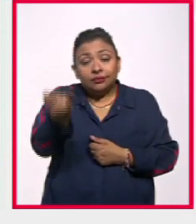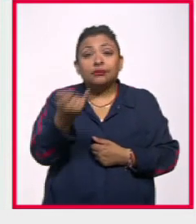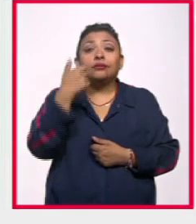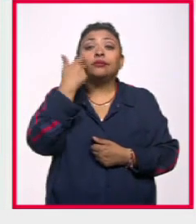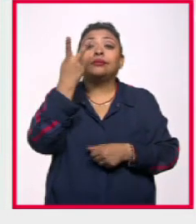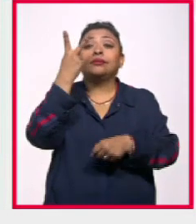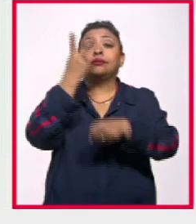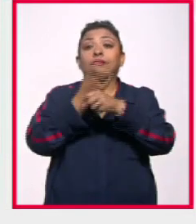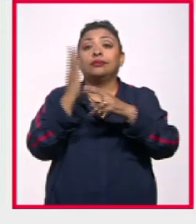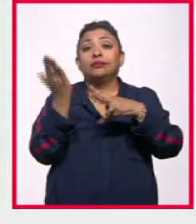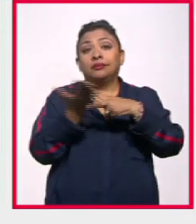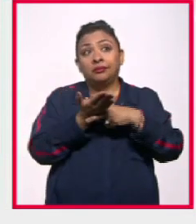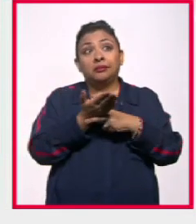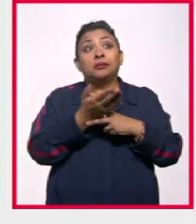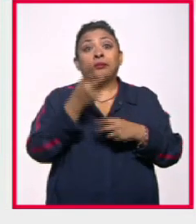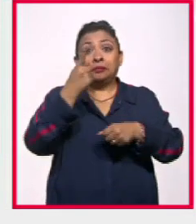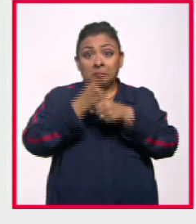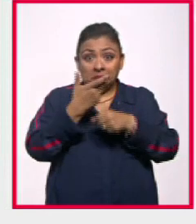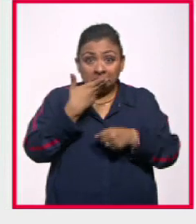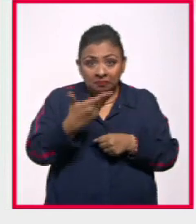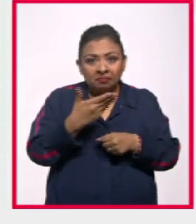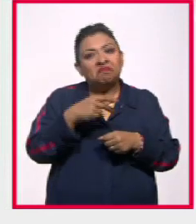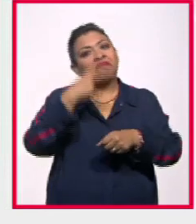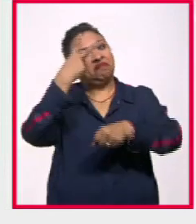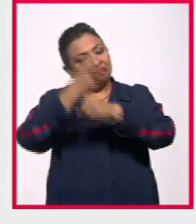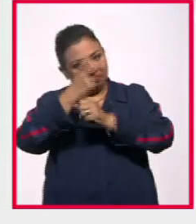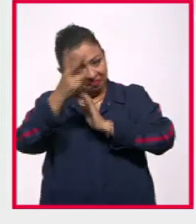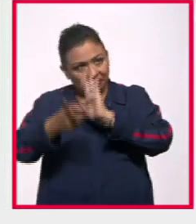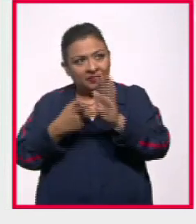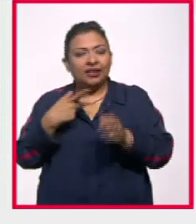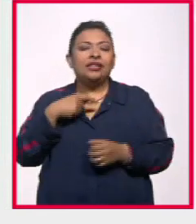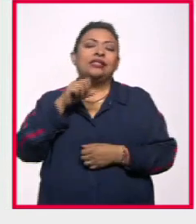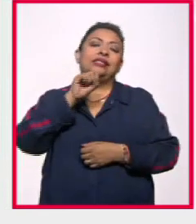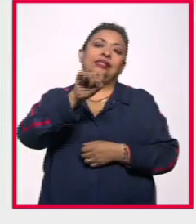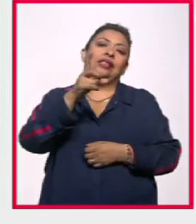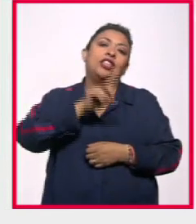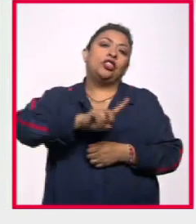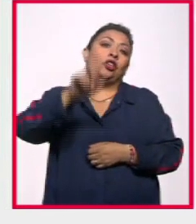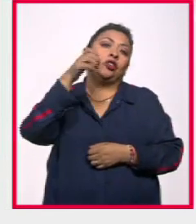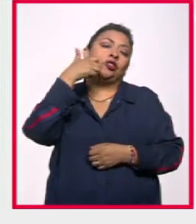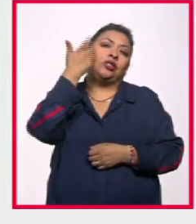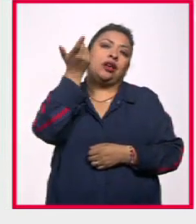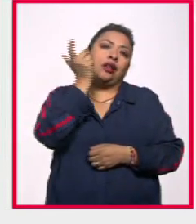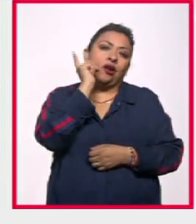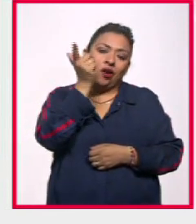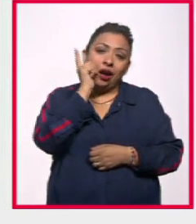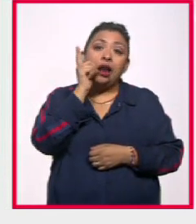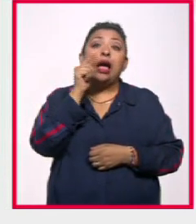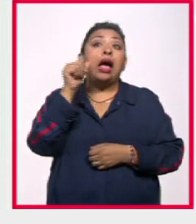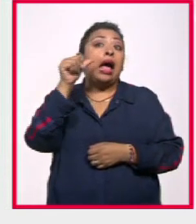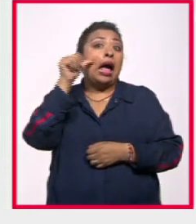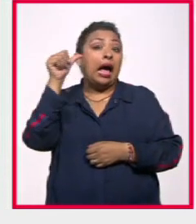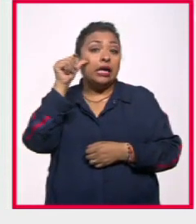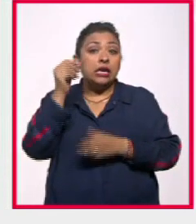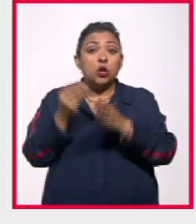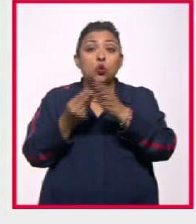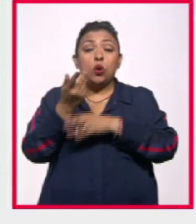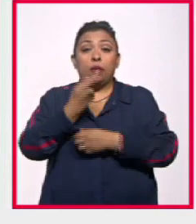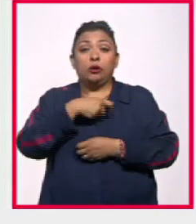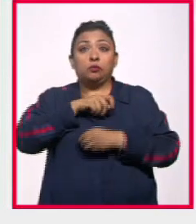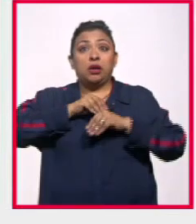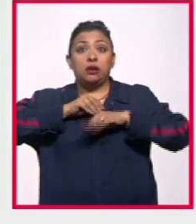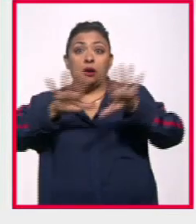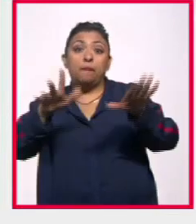una segunda parte si es que funciona esta primera. Sí, Dios lo quiera, se estrenó en España ayer, mañana en México, animo a todo el mundo a ir. Yo creo que si tenemos